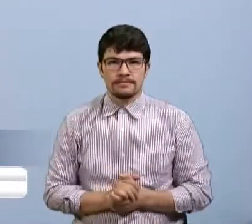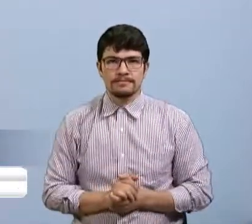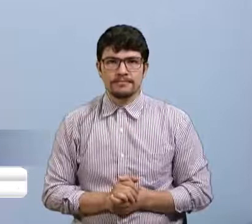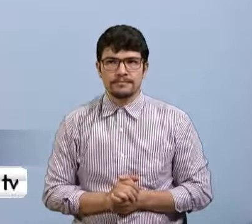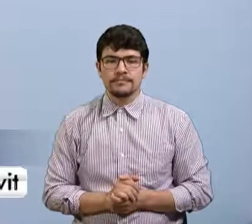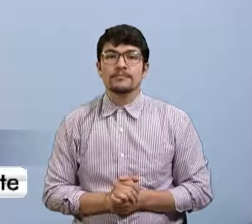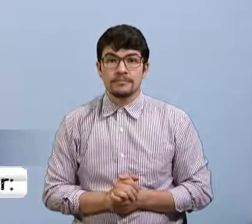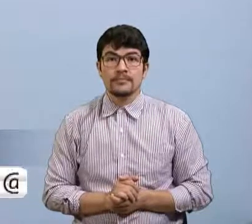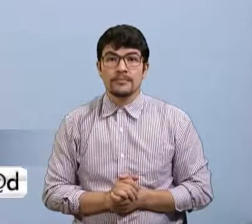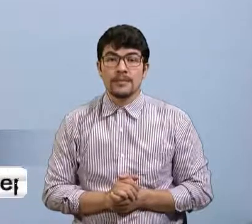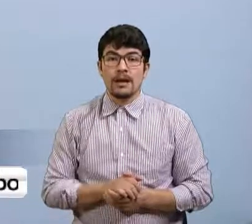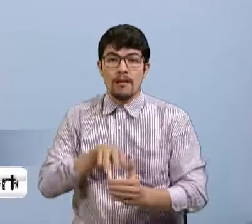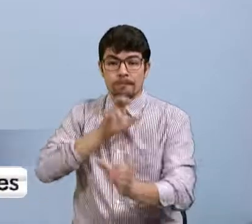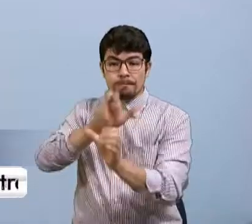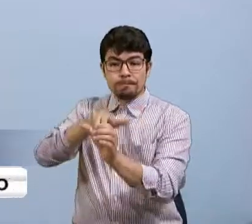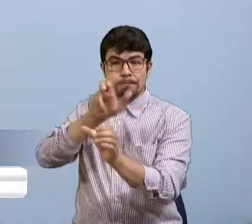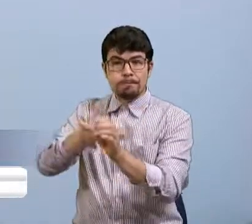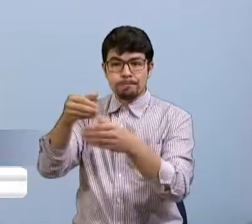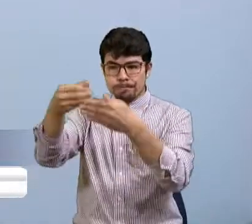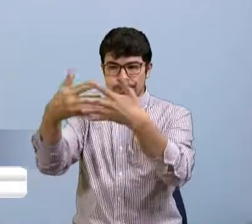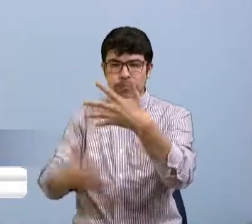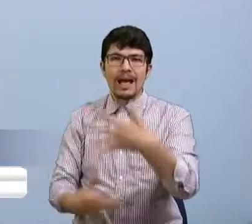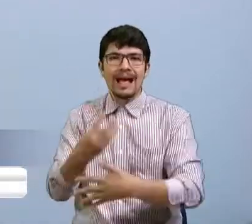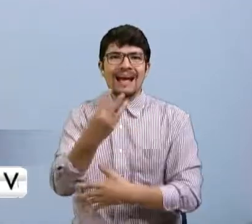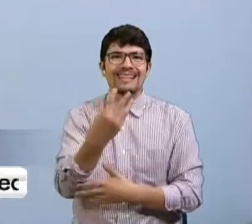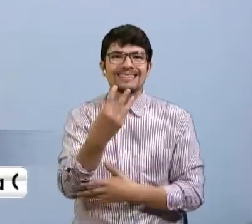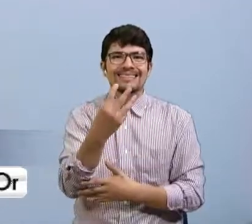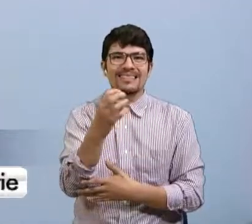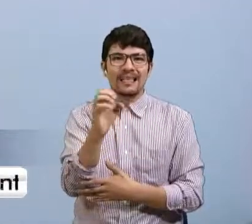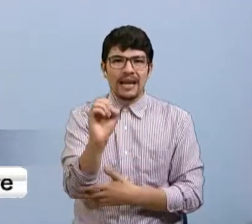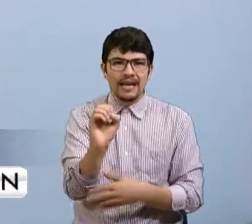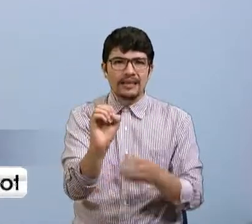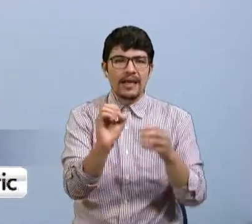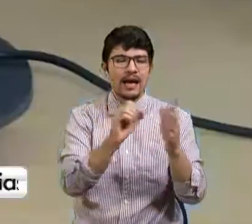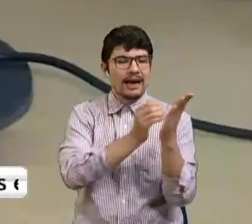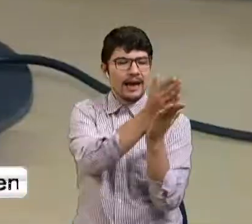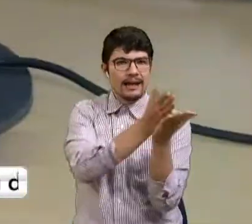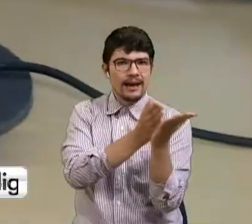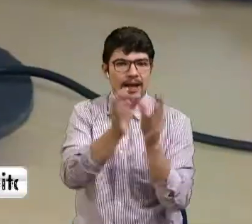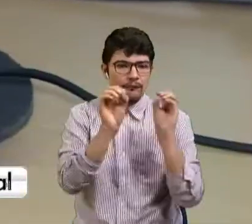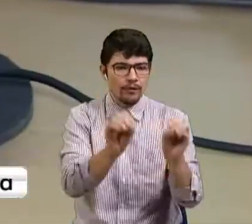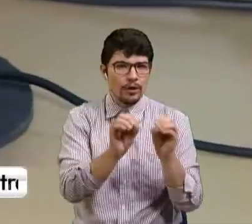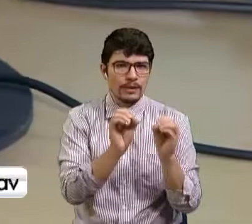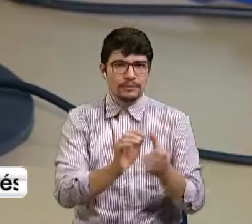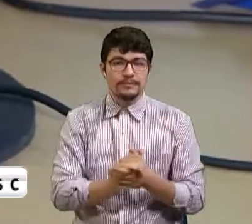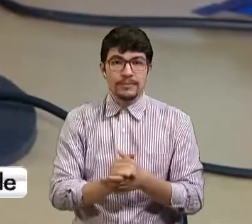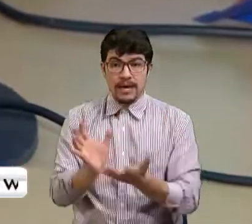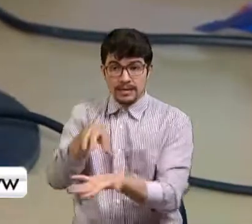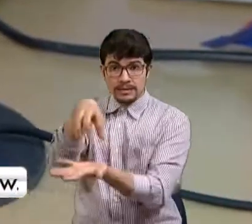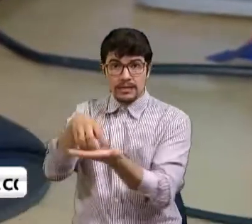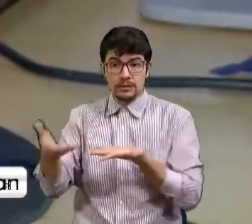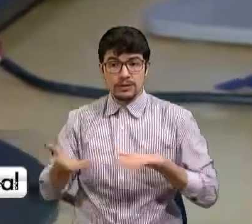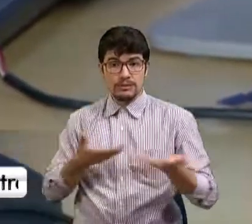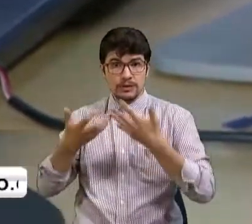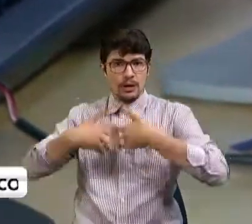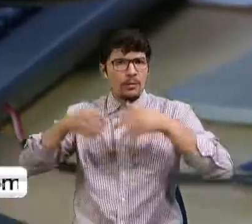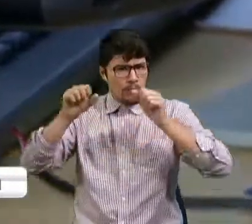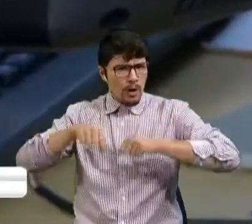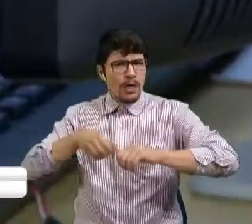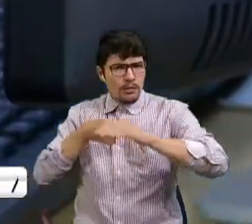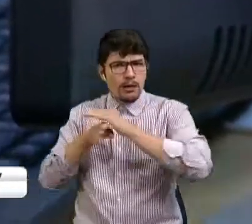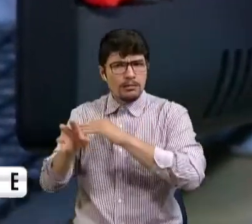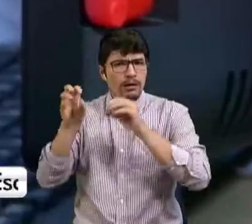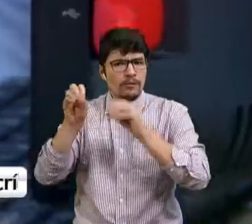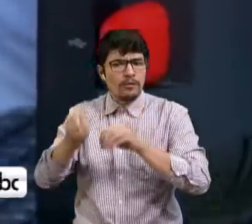cupos están representados en 30 formaciones al centro de servicios empresariales podrán acceder a